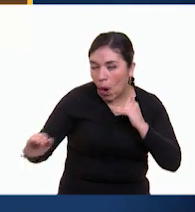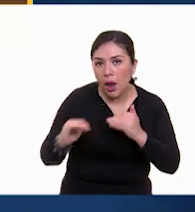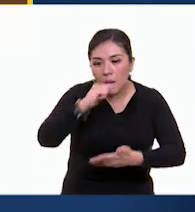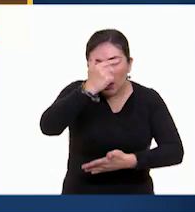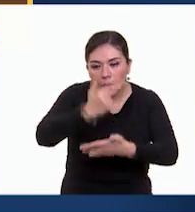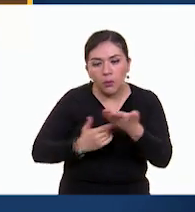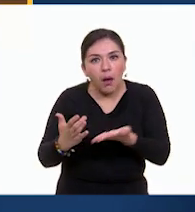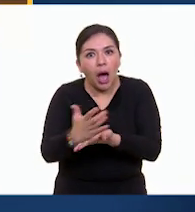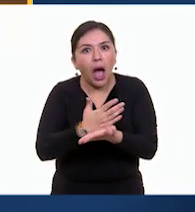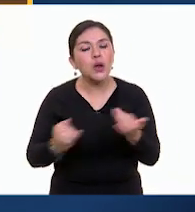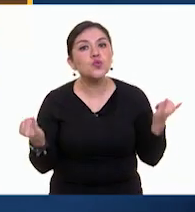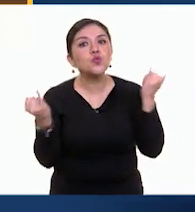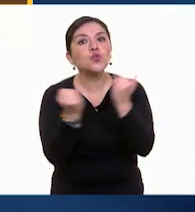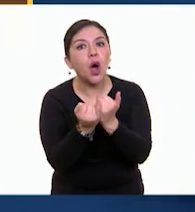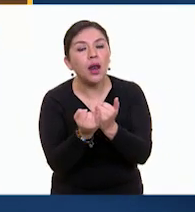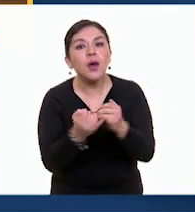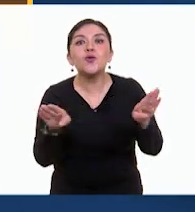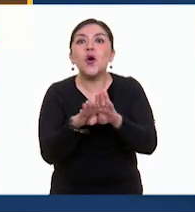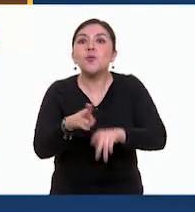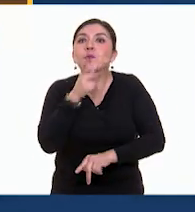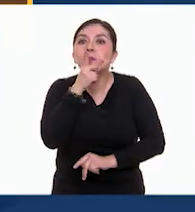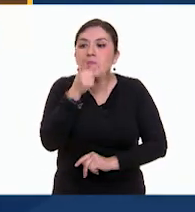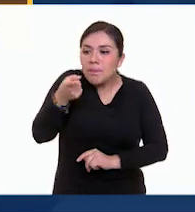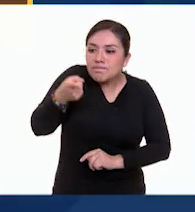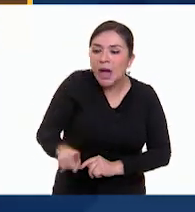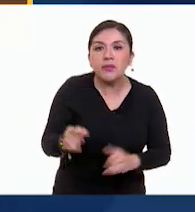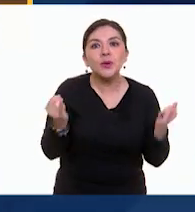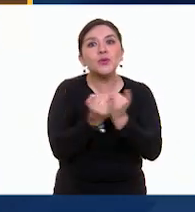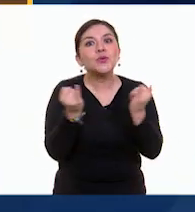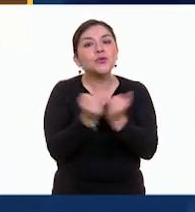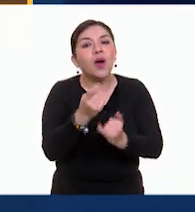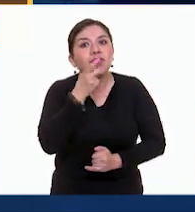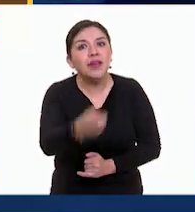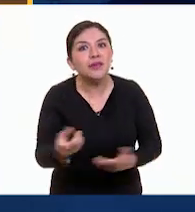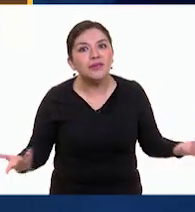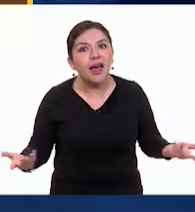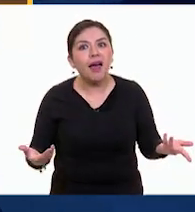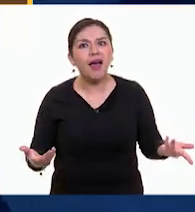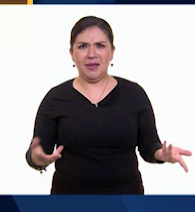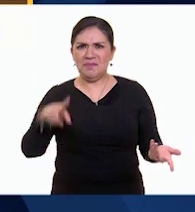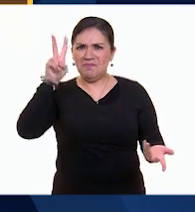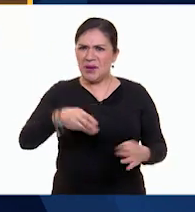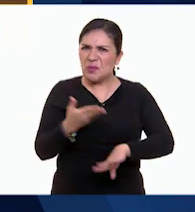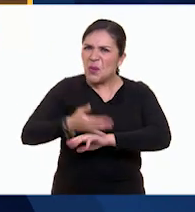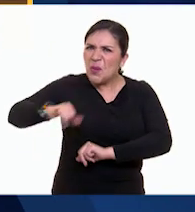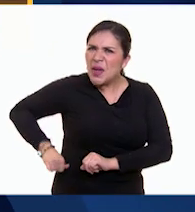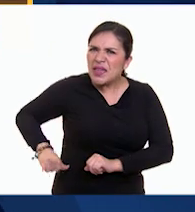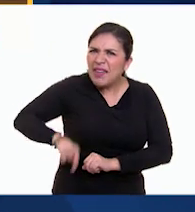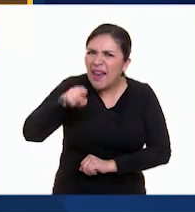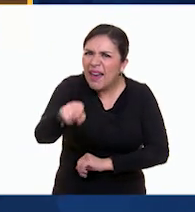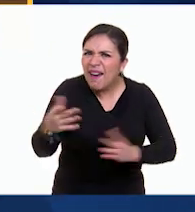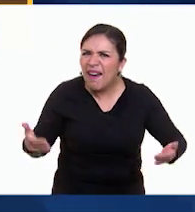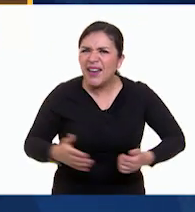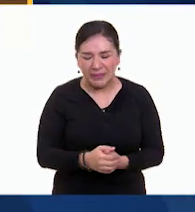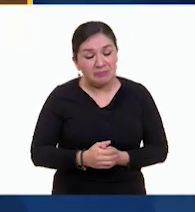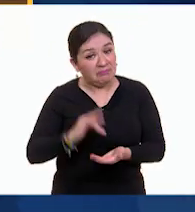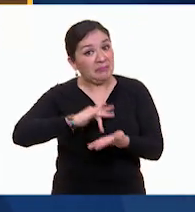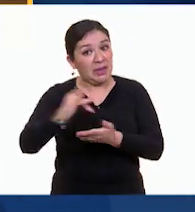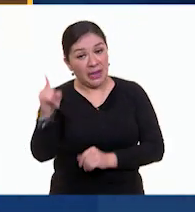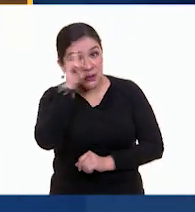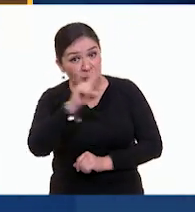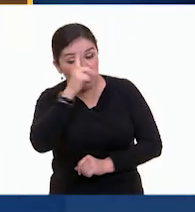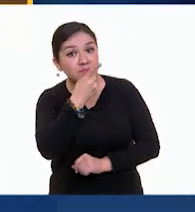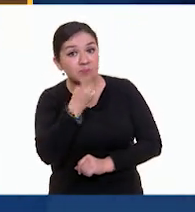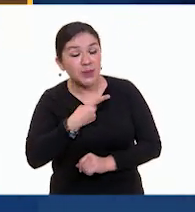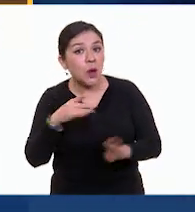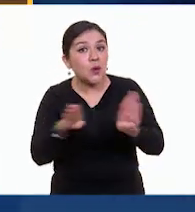la misma cantidad de dinero, tal como su padre les había puesto como condición. Oye, estuvo muy interesante, Carola. Gracias por compartir